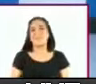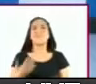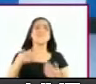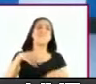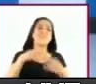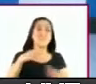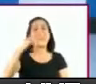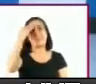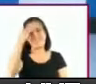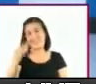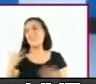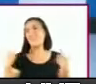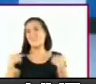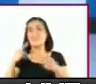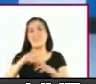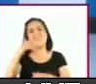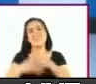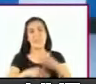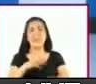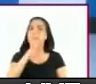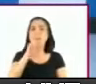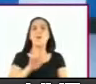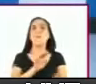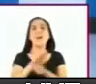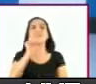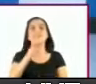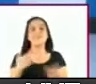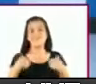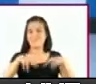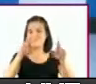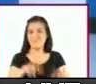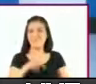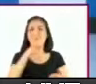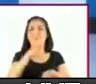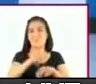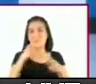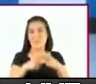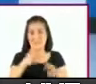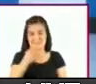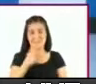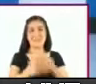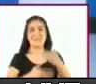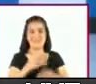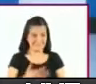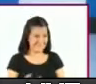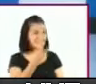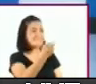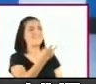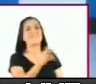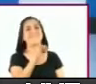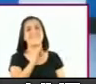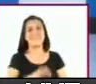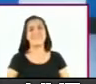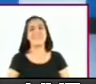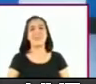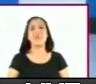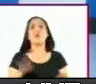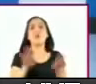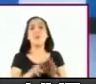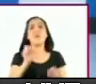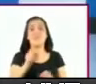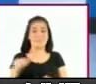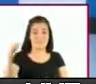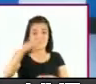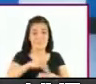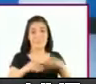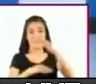llevaría algo de tiempo, profesora. Mejor determinemos la expresión algebraica de esta sucesión. Por supuesto, Leslie. El aumento de